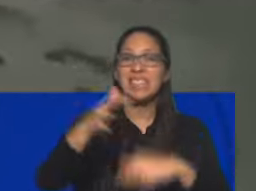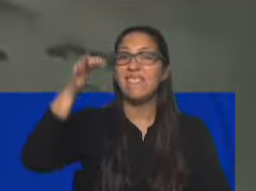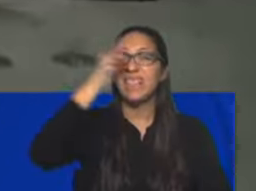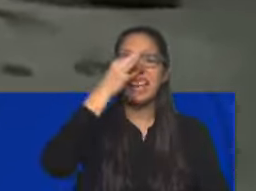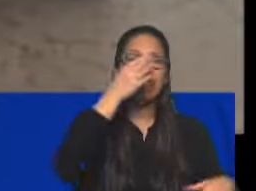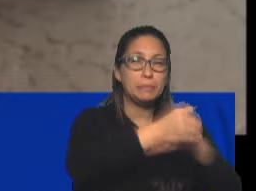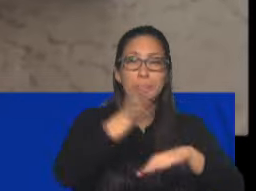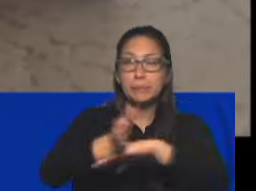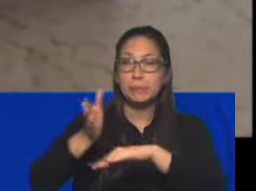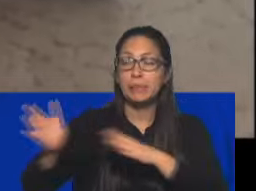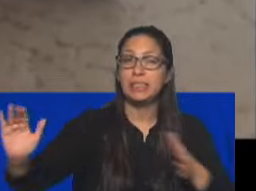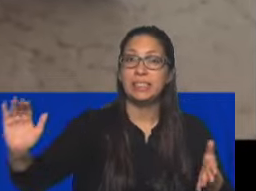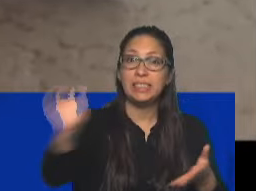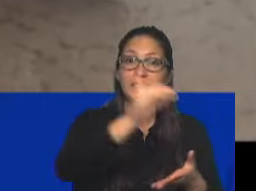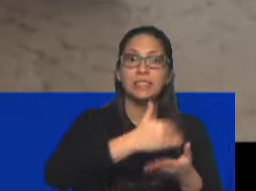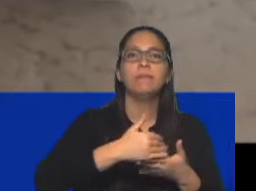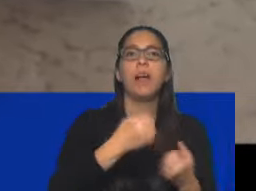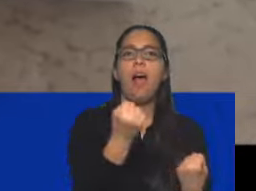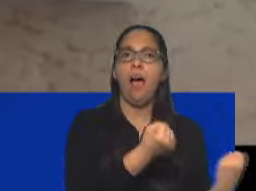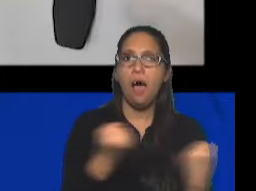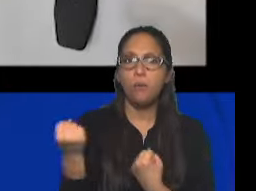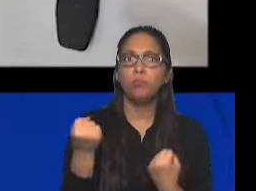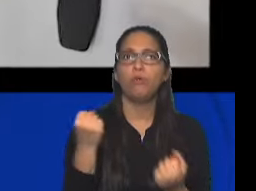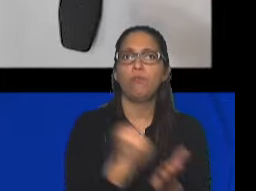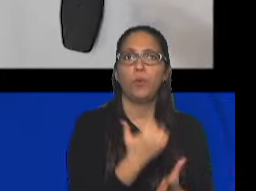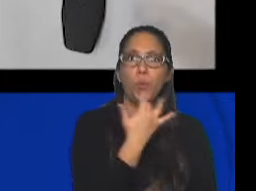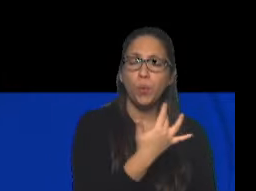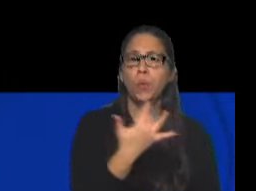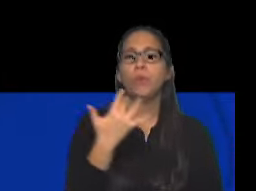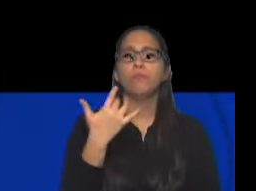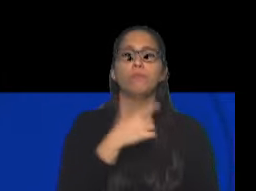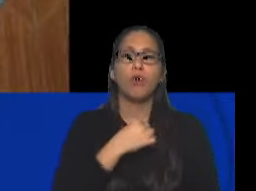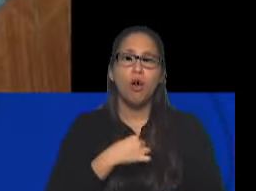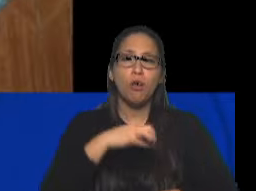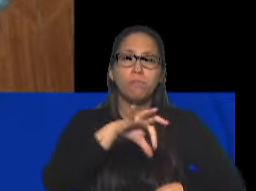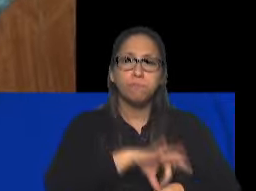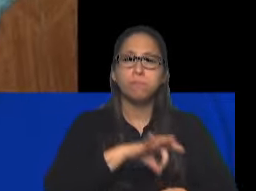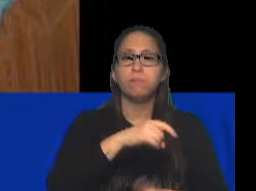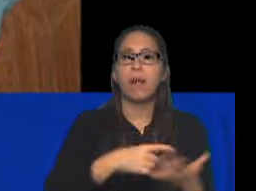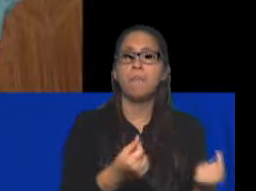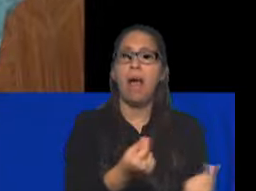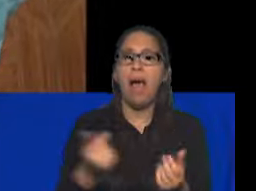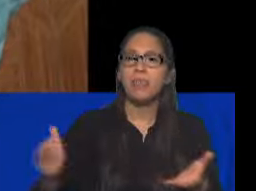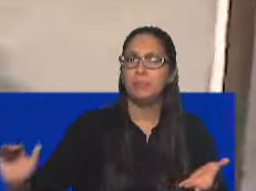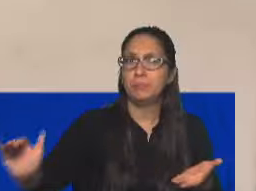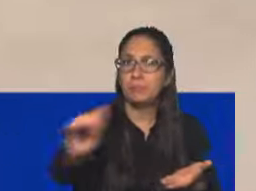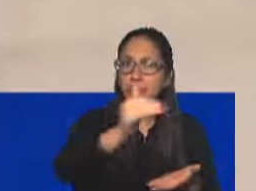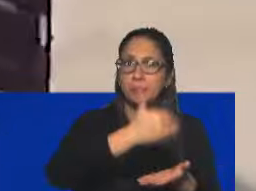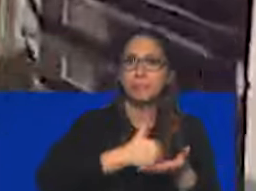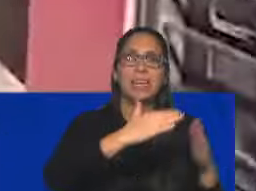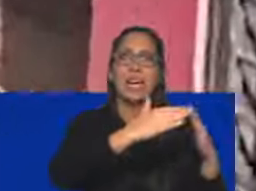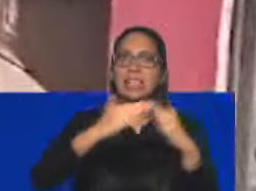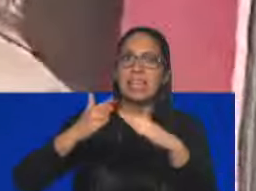y provincia y el secuestro de autos de alta gama, joyas y armas de fuego, además de dinero, que fueron sustraídos en